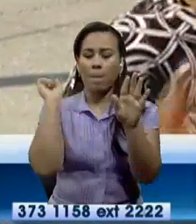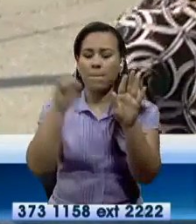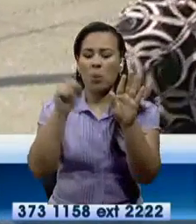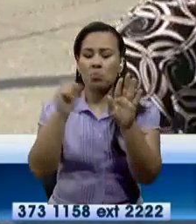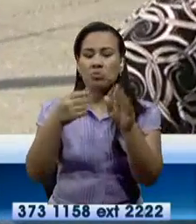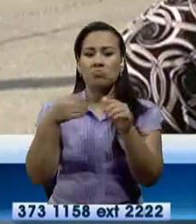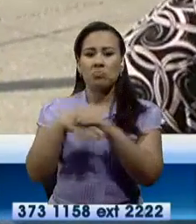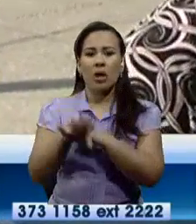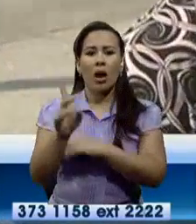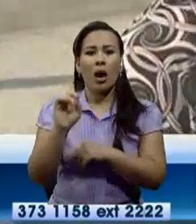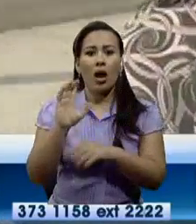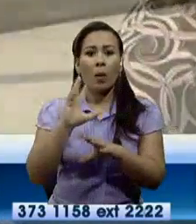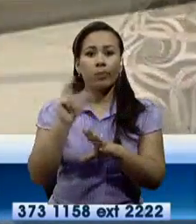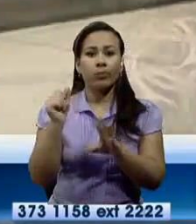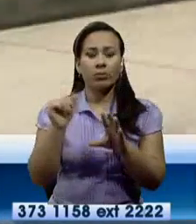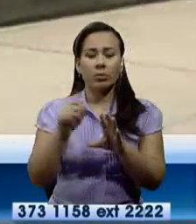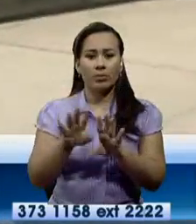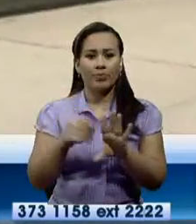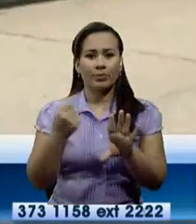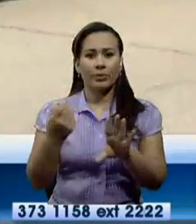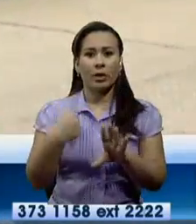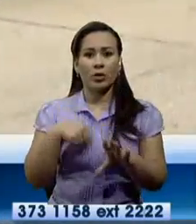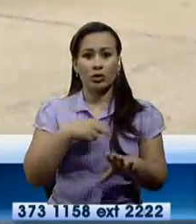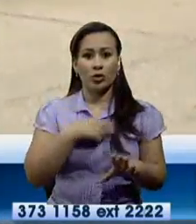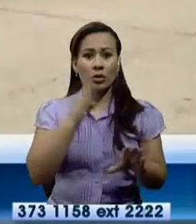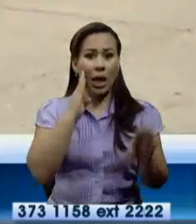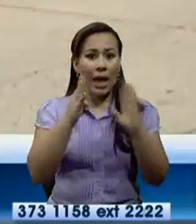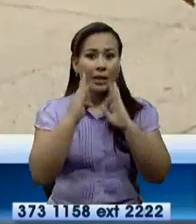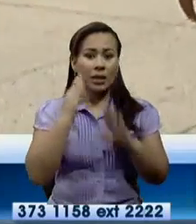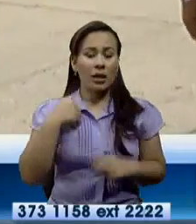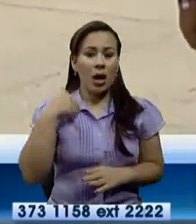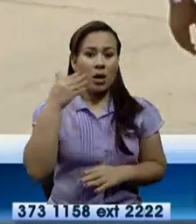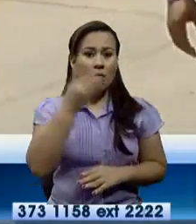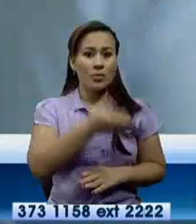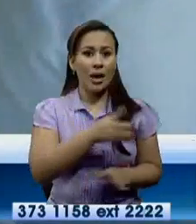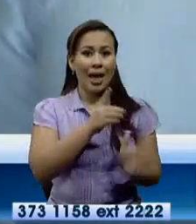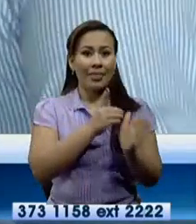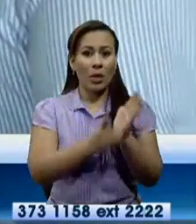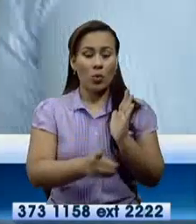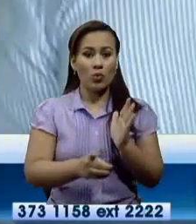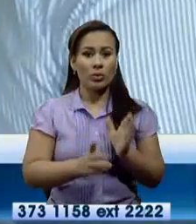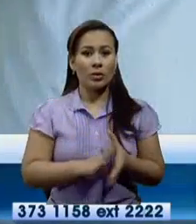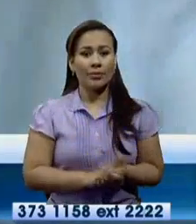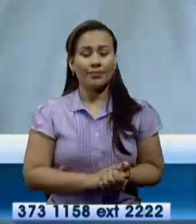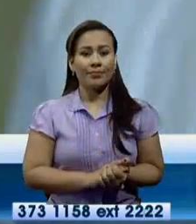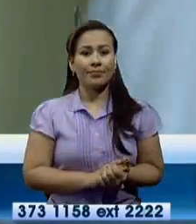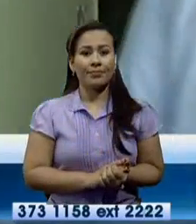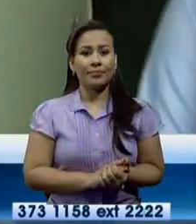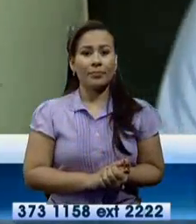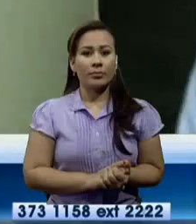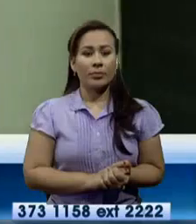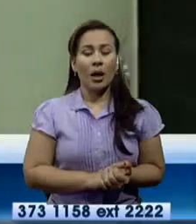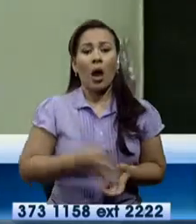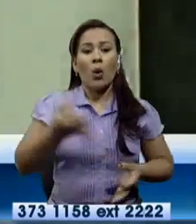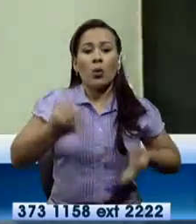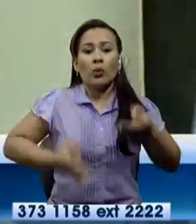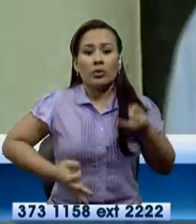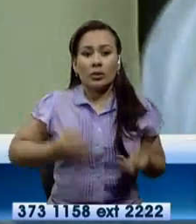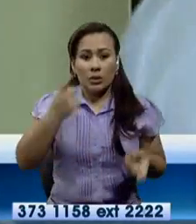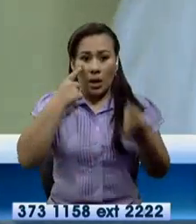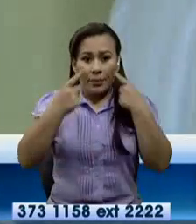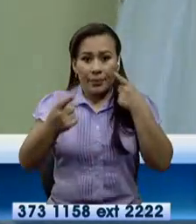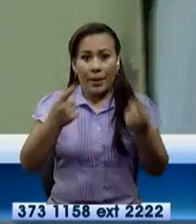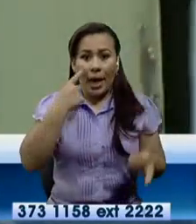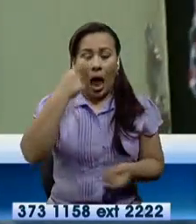puerta se la robaron, ¿ya? Atendiendo nuestro llamado por la denuncia ciudadana, el Departamento de Justicia y Vigilancia